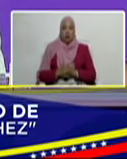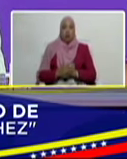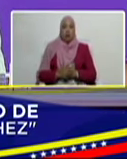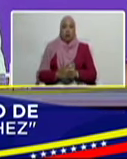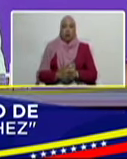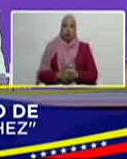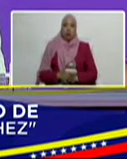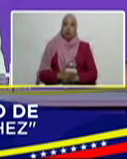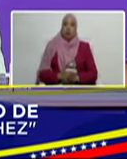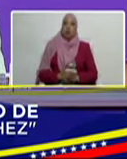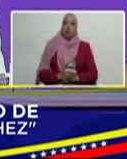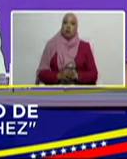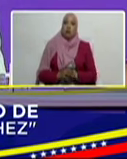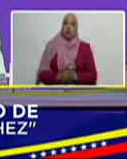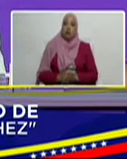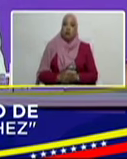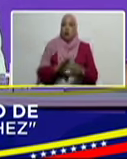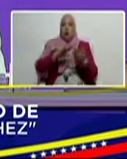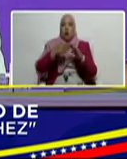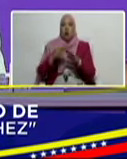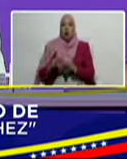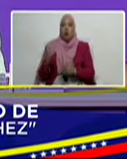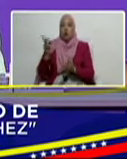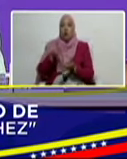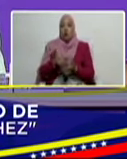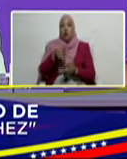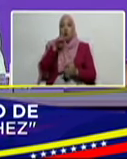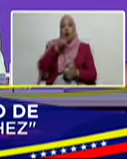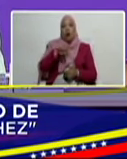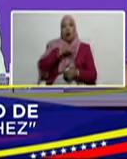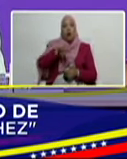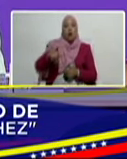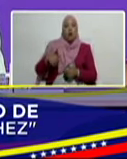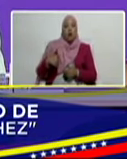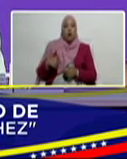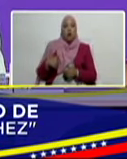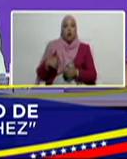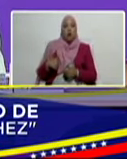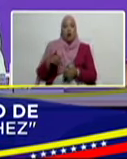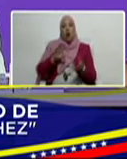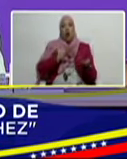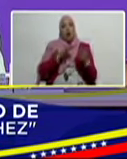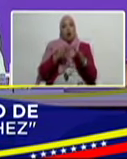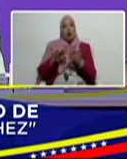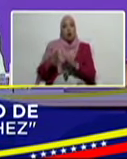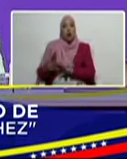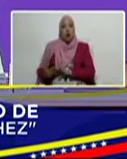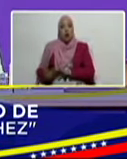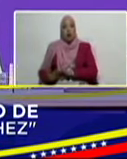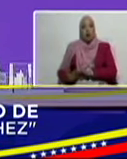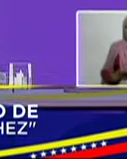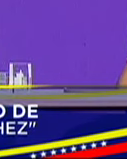Los comités de base a nivel de la comunidad.